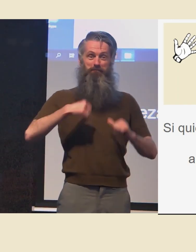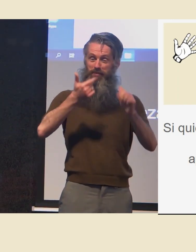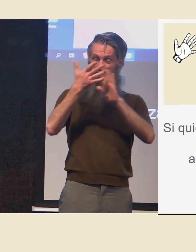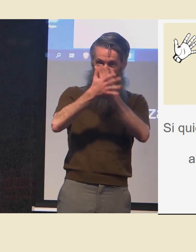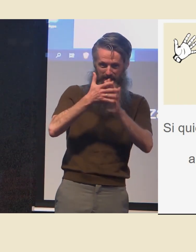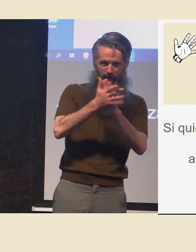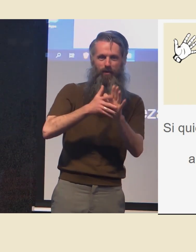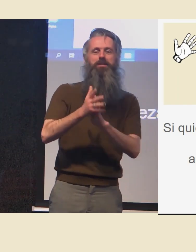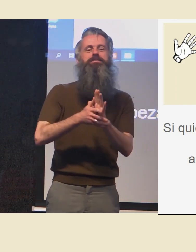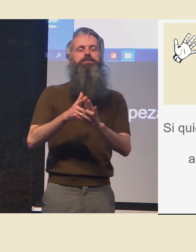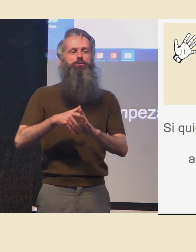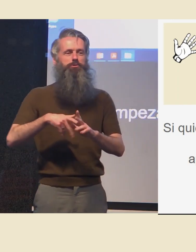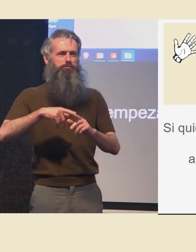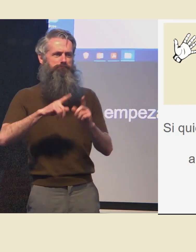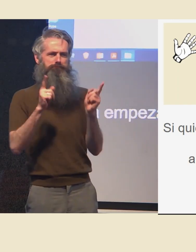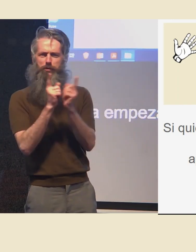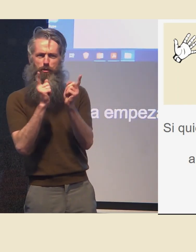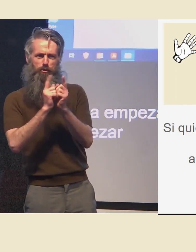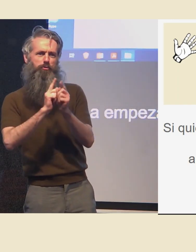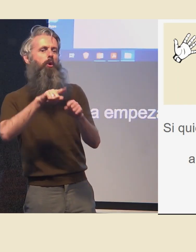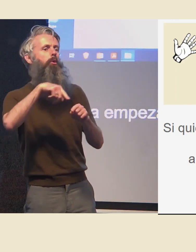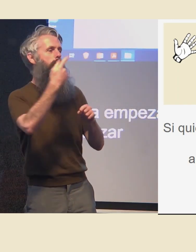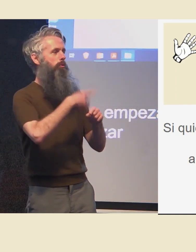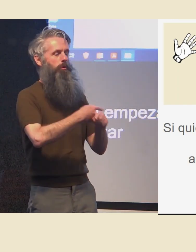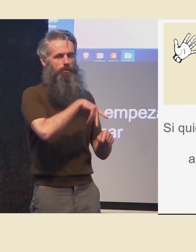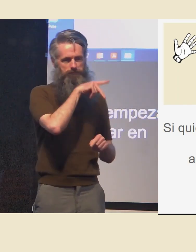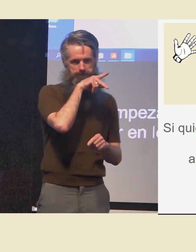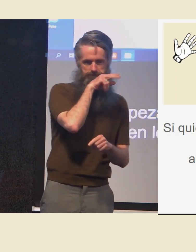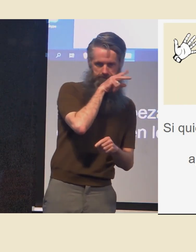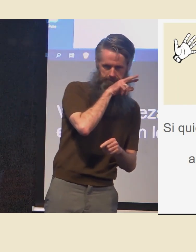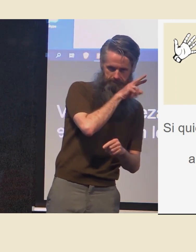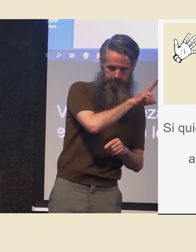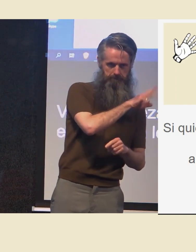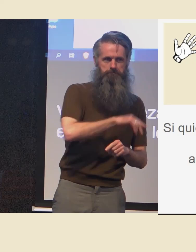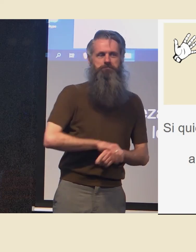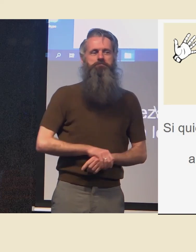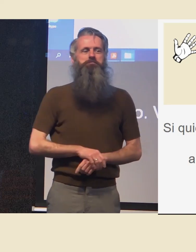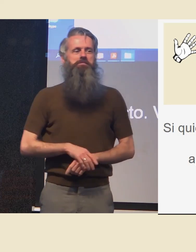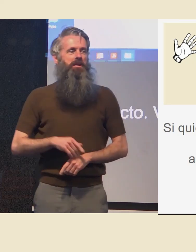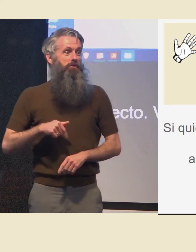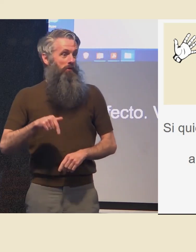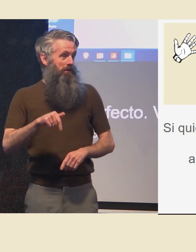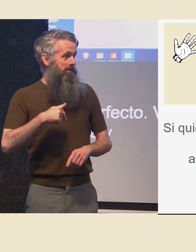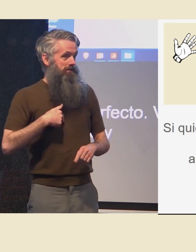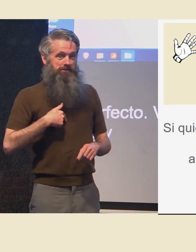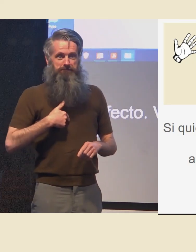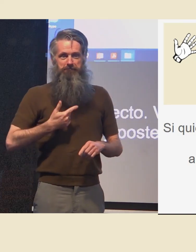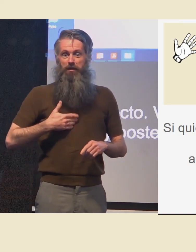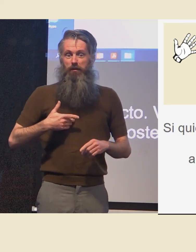Voy a empezar en lengua de signos, de forma breve y posteriormente lo haré oralmente.